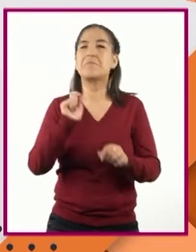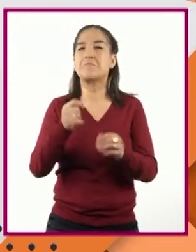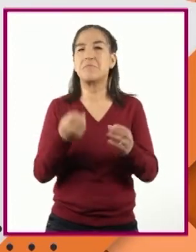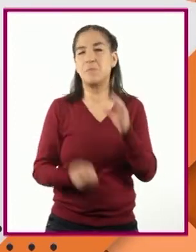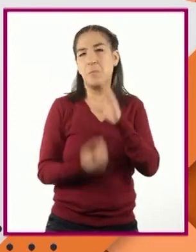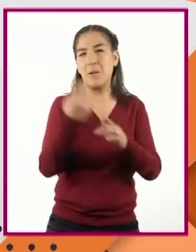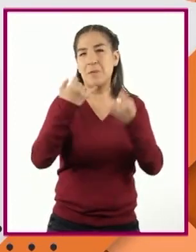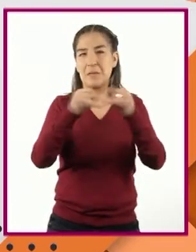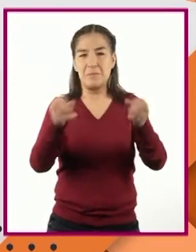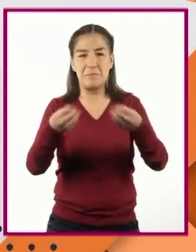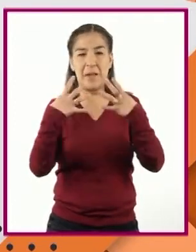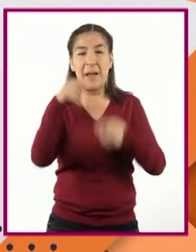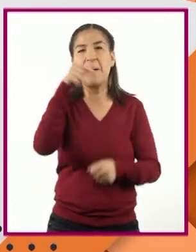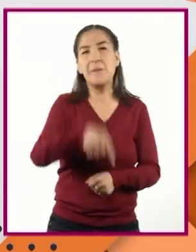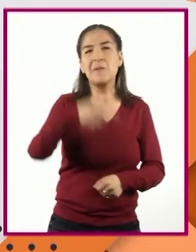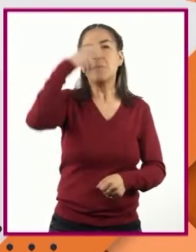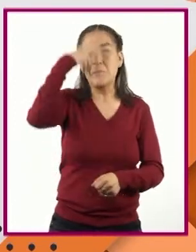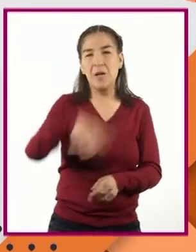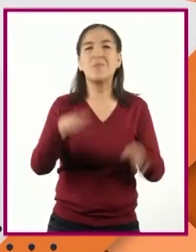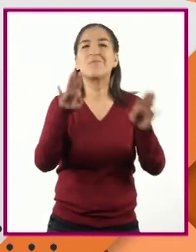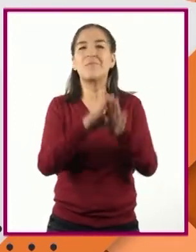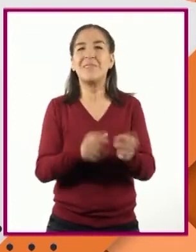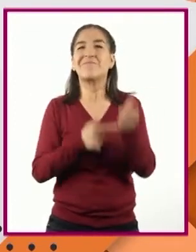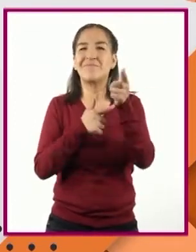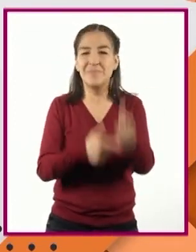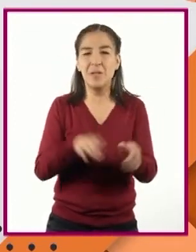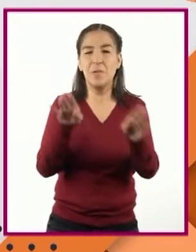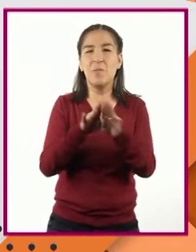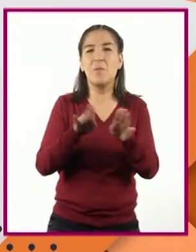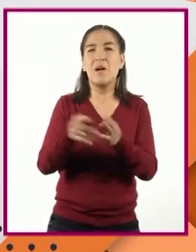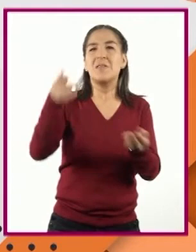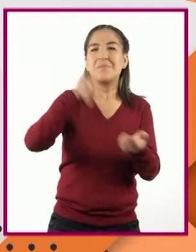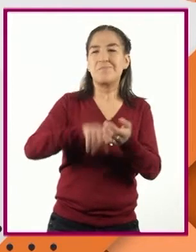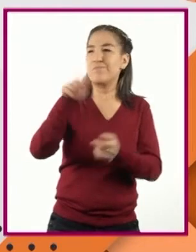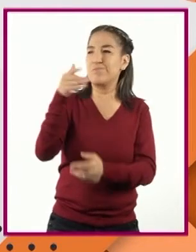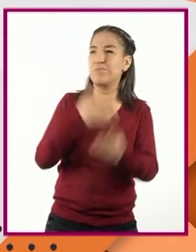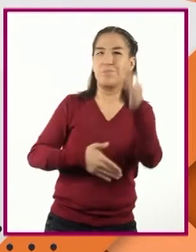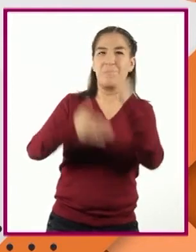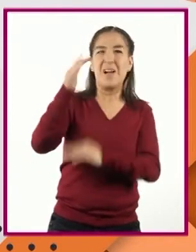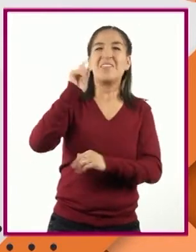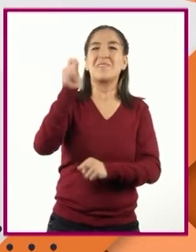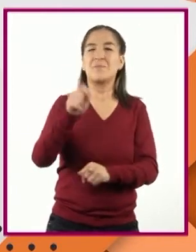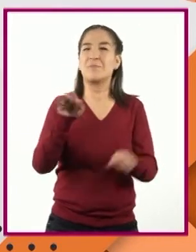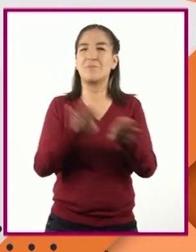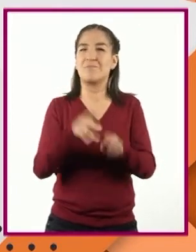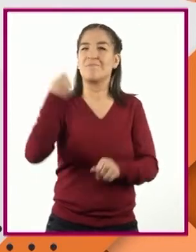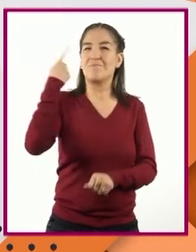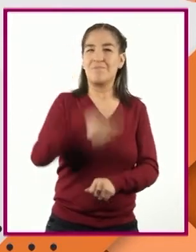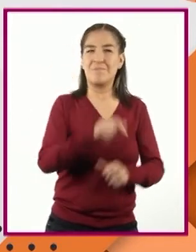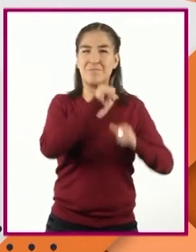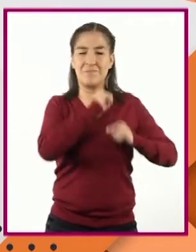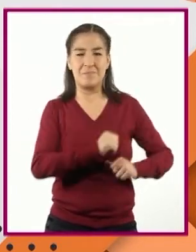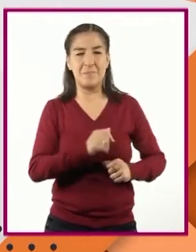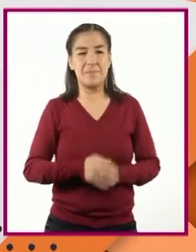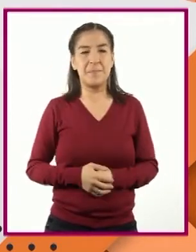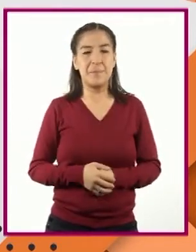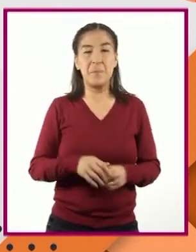que México lo siguió considerando como una provincia alzada contra la autoridad legítima. A mediados